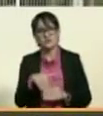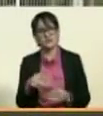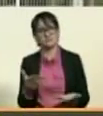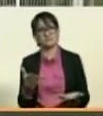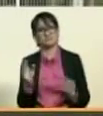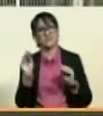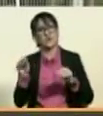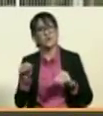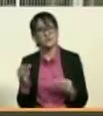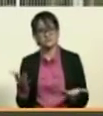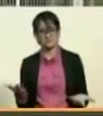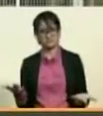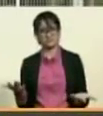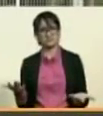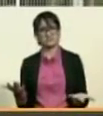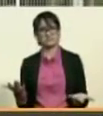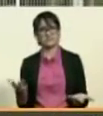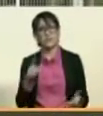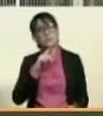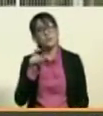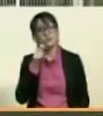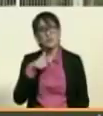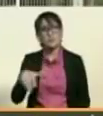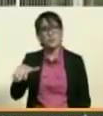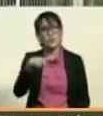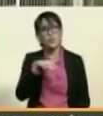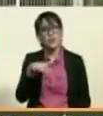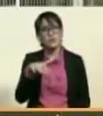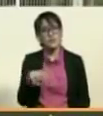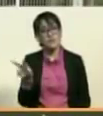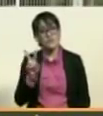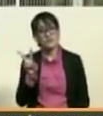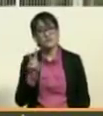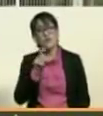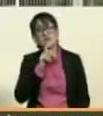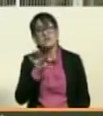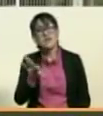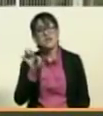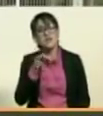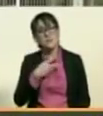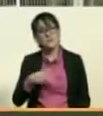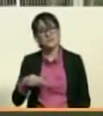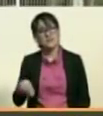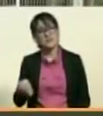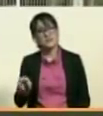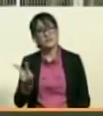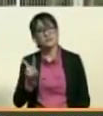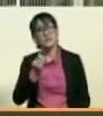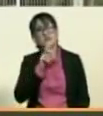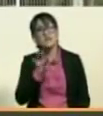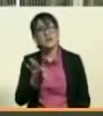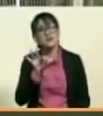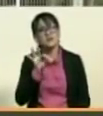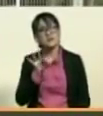uno se pregunta y le pregunta al pueblo, en Venezuela, ¿quién elige el presidente de la república?